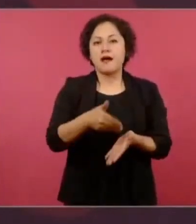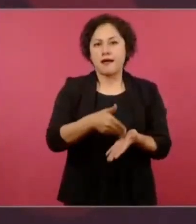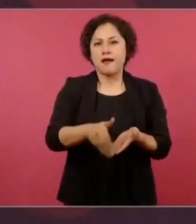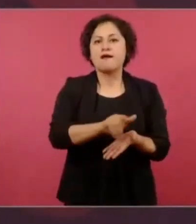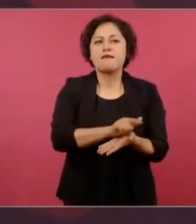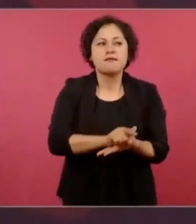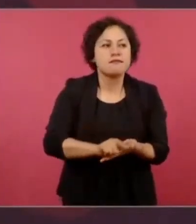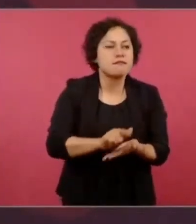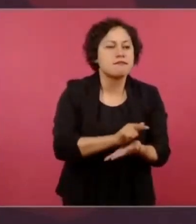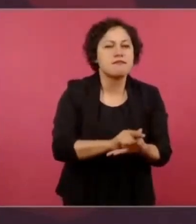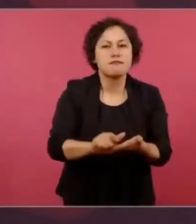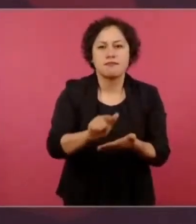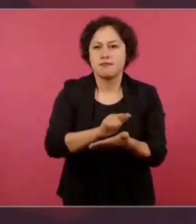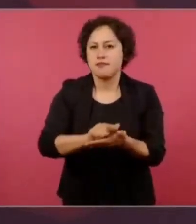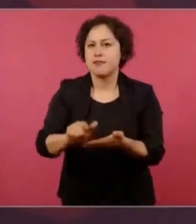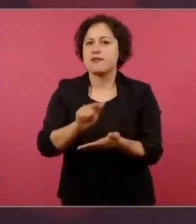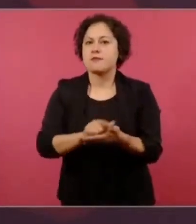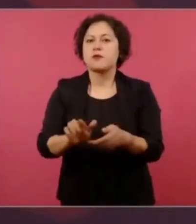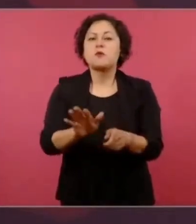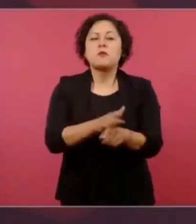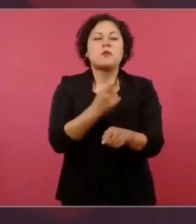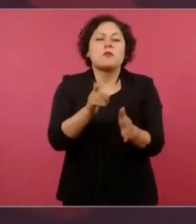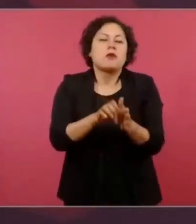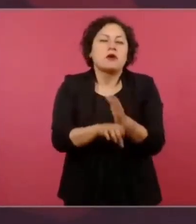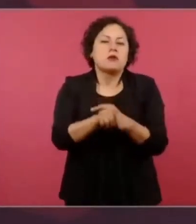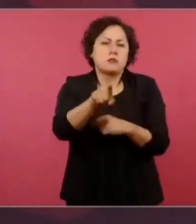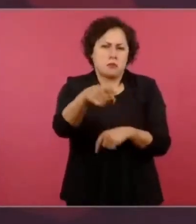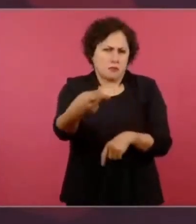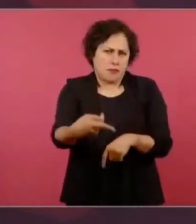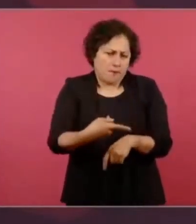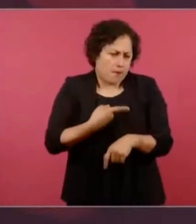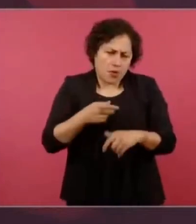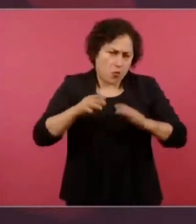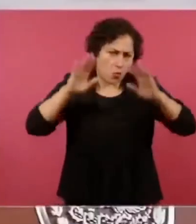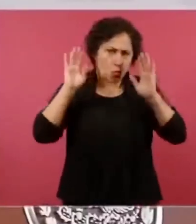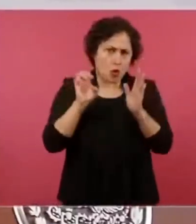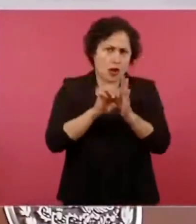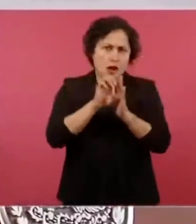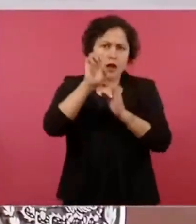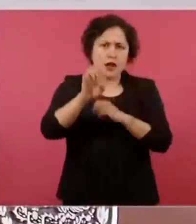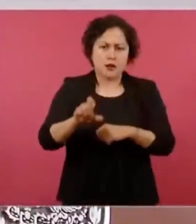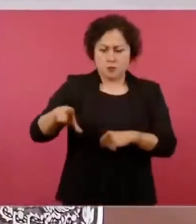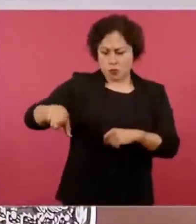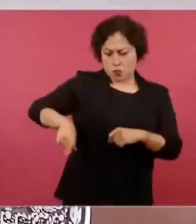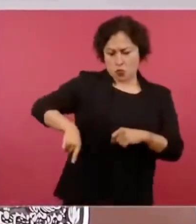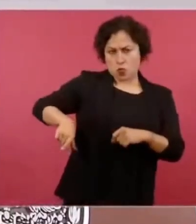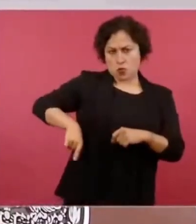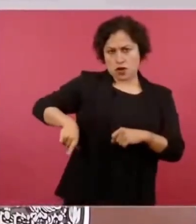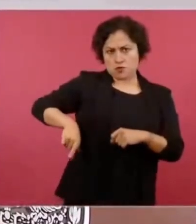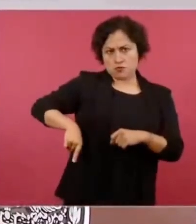cuál es la principal fuente de financiamiento del gobierno actual,